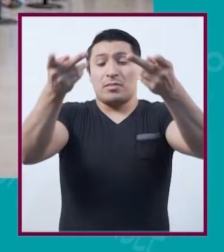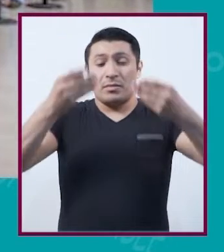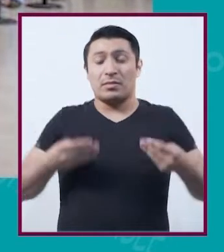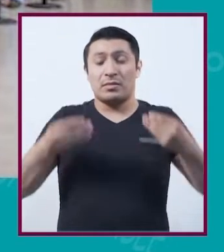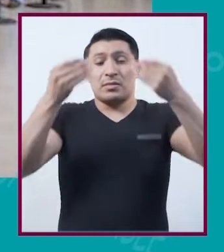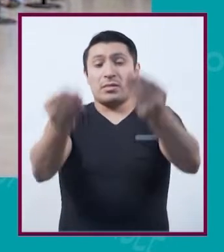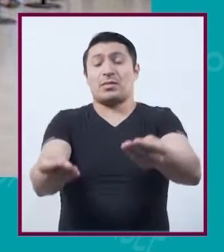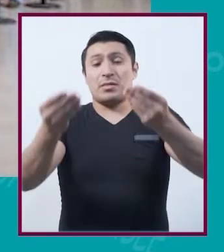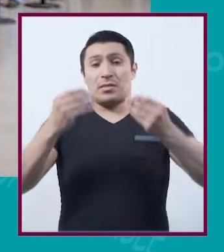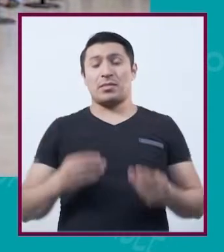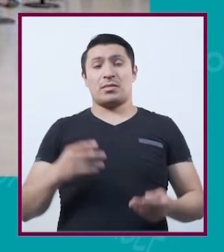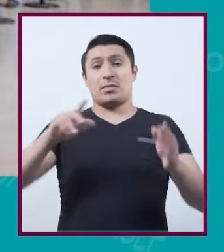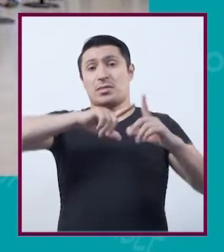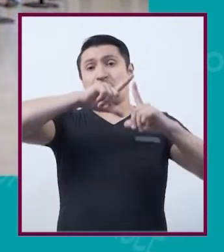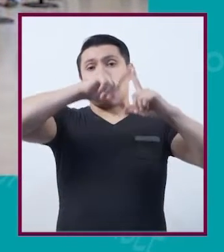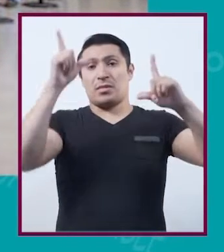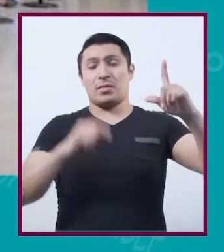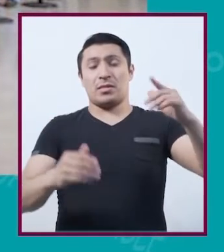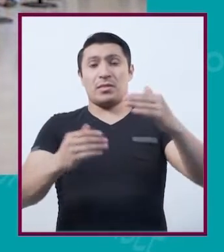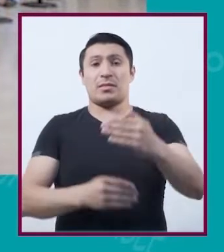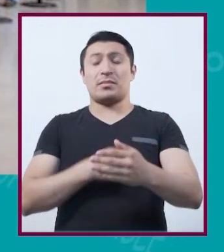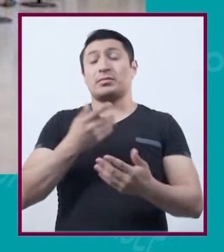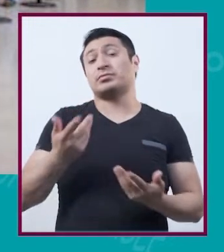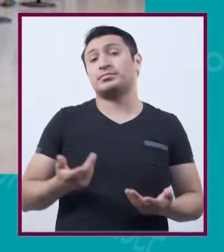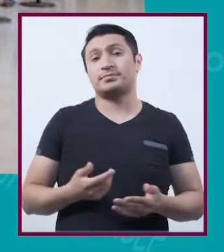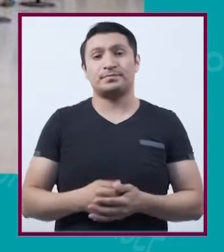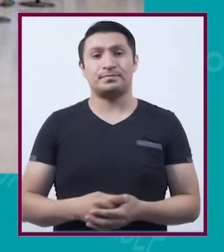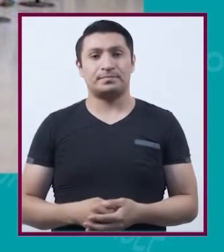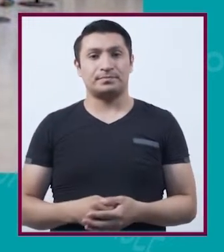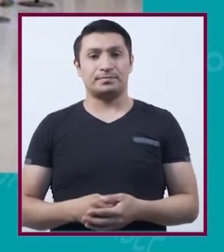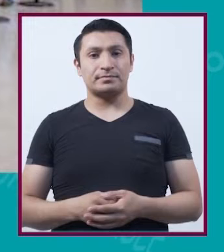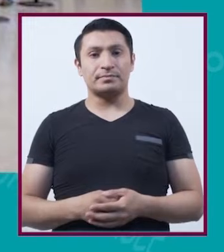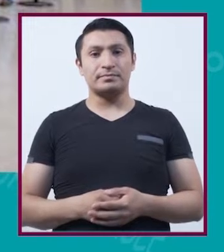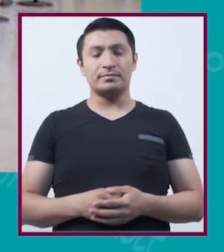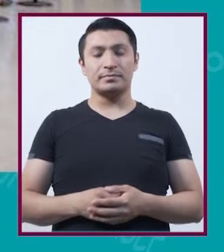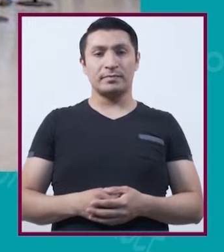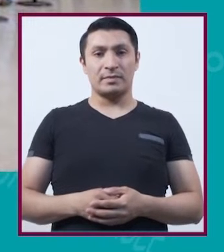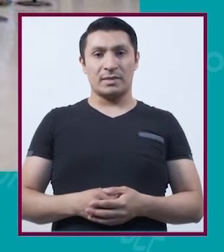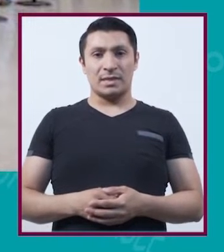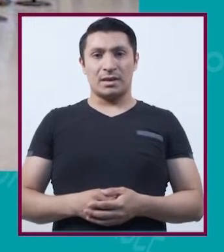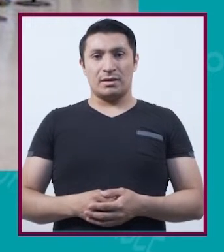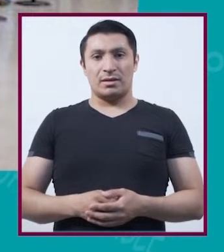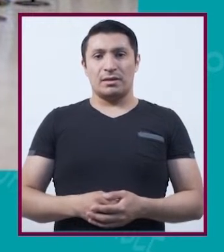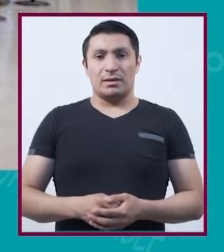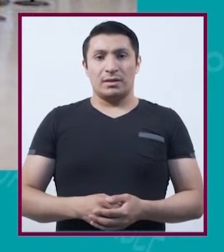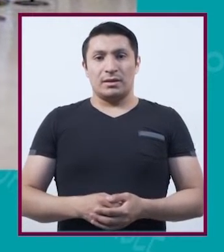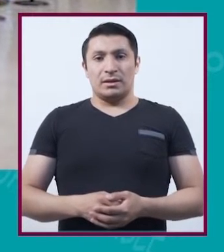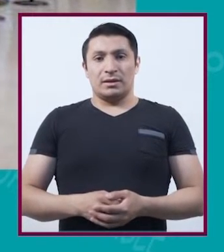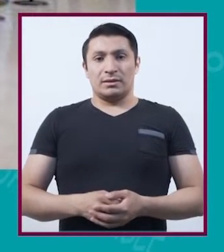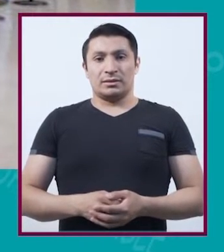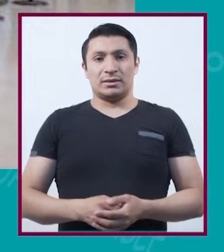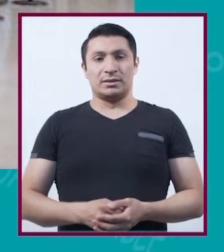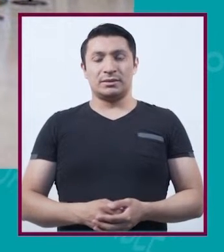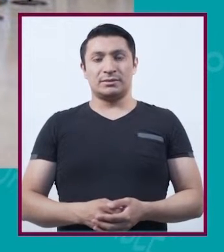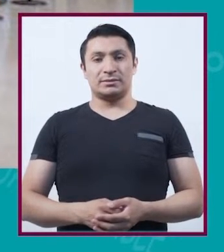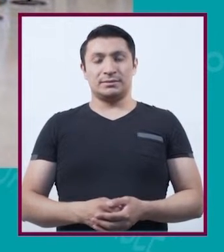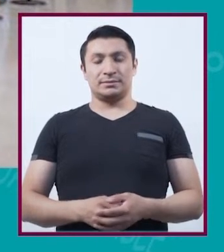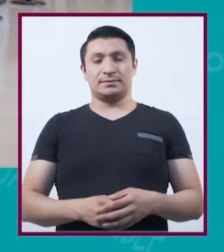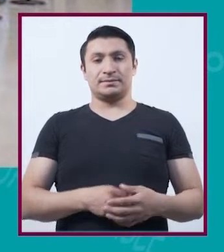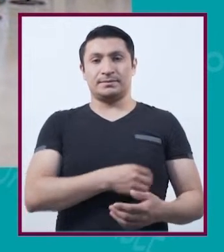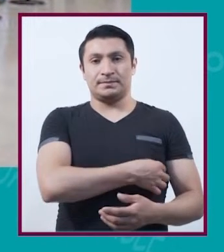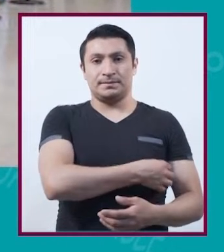se registran las importaciones y exportaciones que entran y salen del país respectivamente.